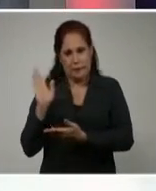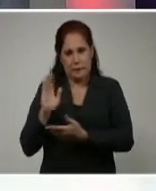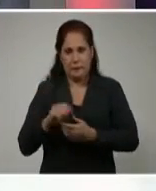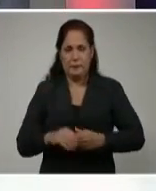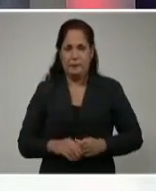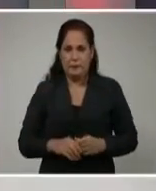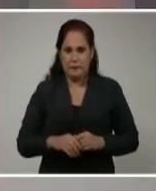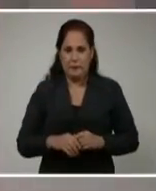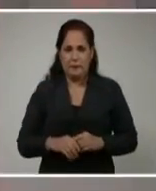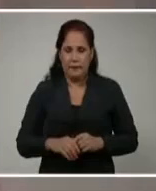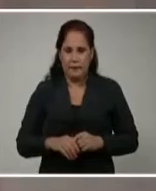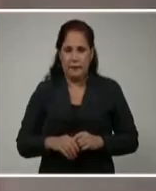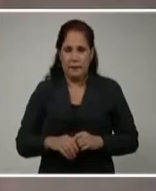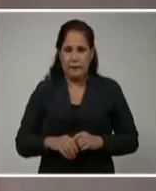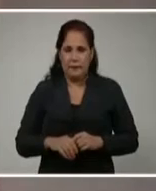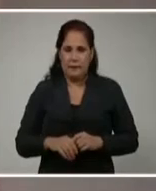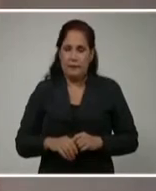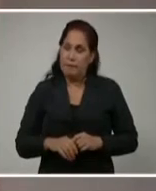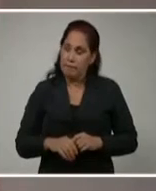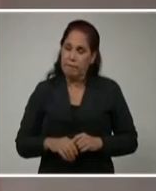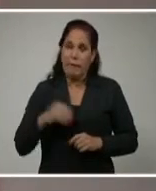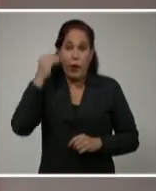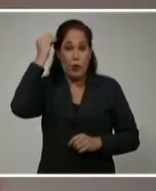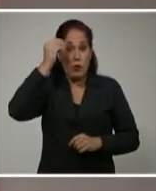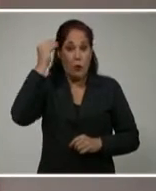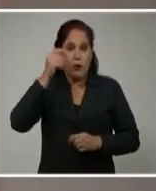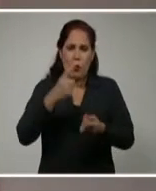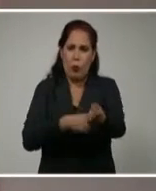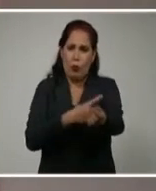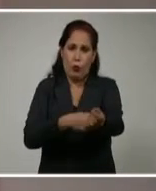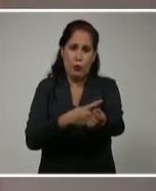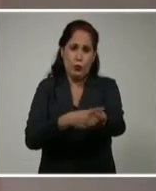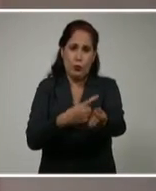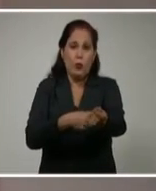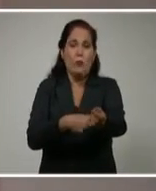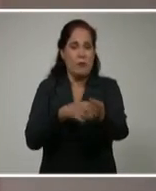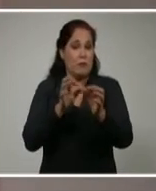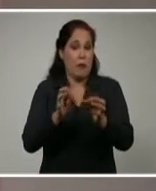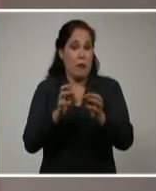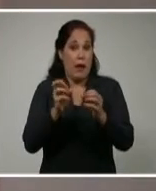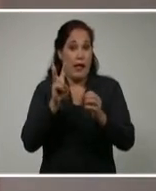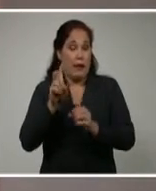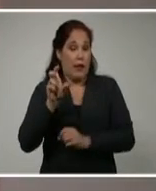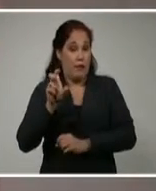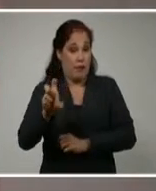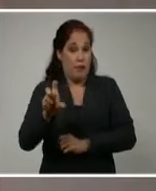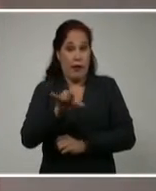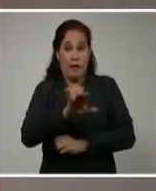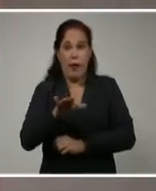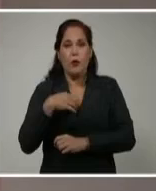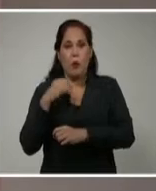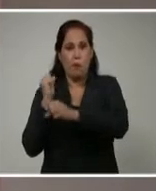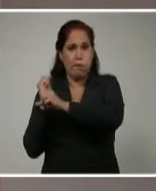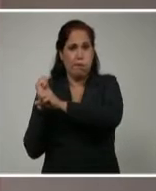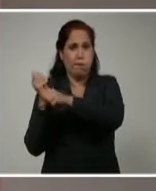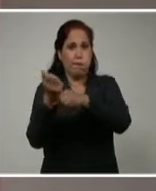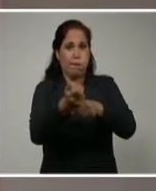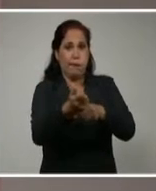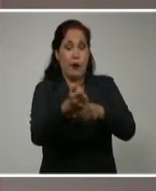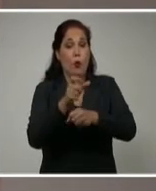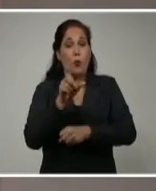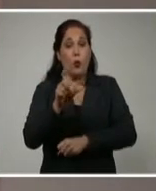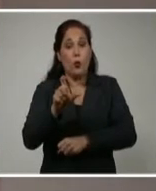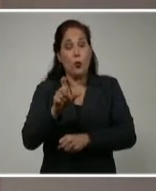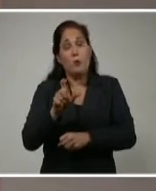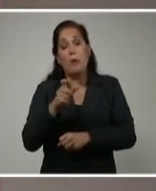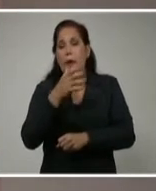choque. No, creo que se va haciendo costumbre ya en las tres finales que he estado, me ha tocado lanzar el sexto juego. Creo que